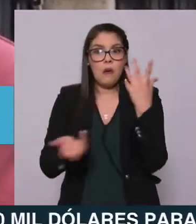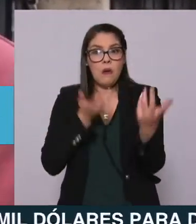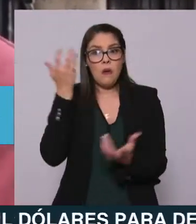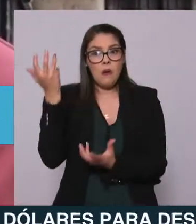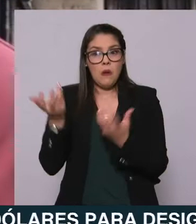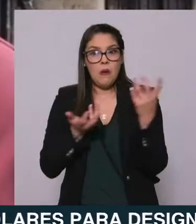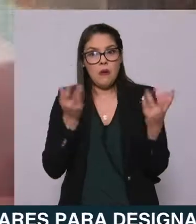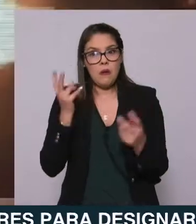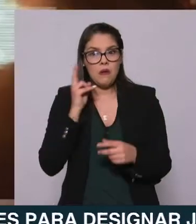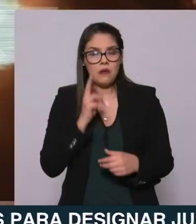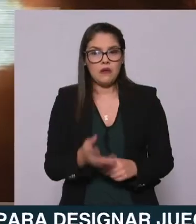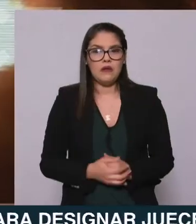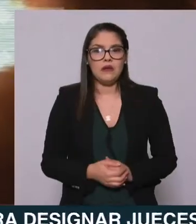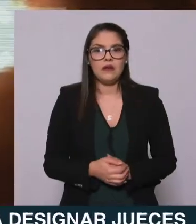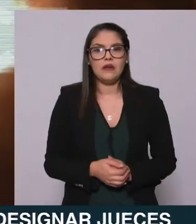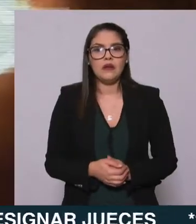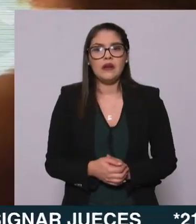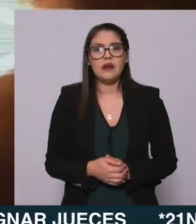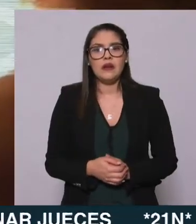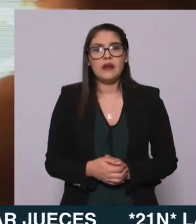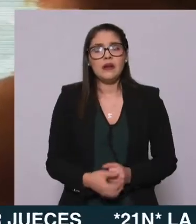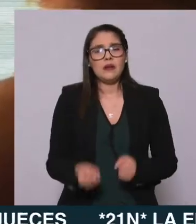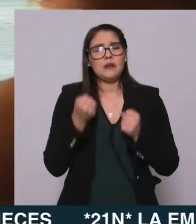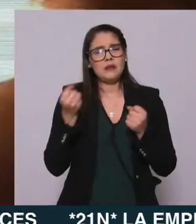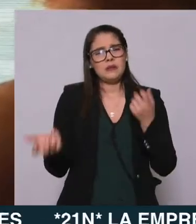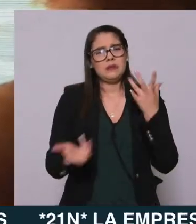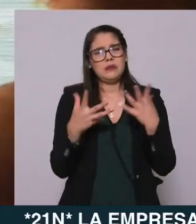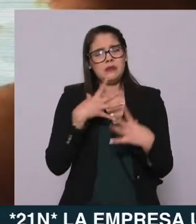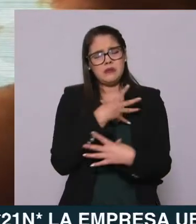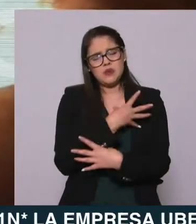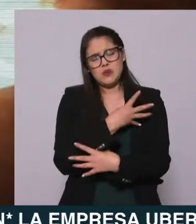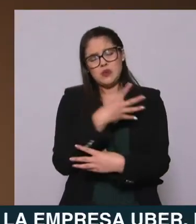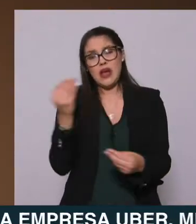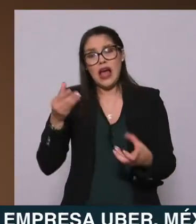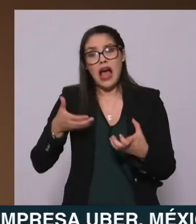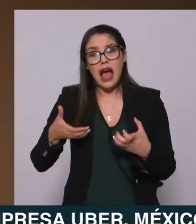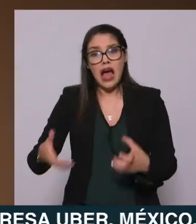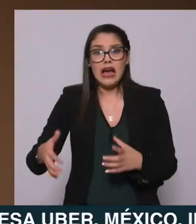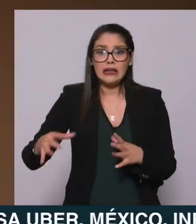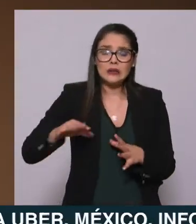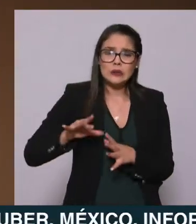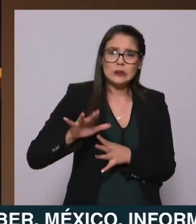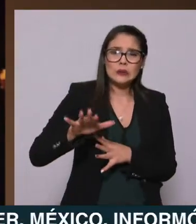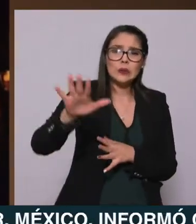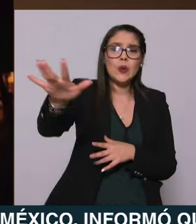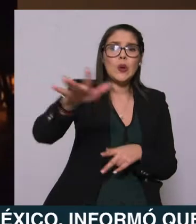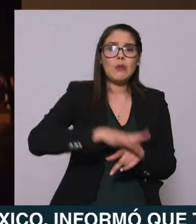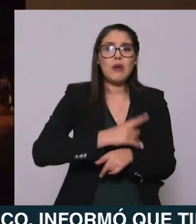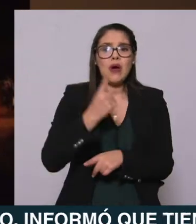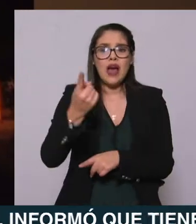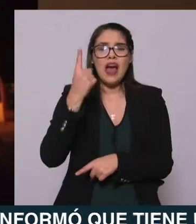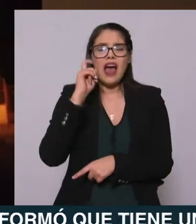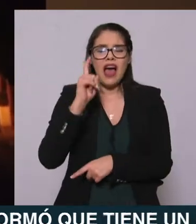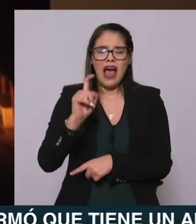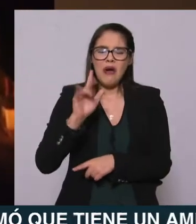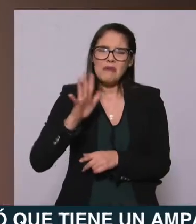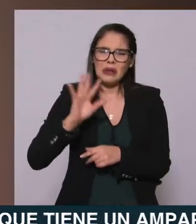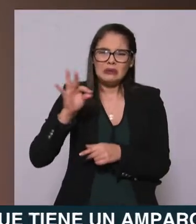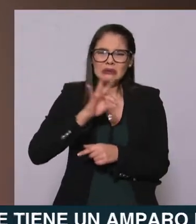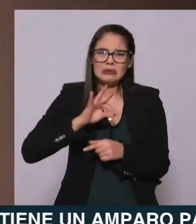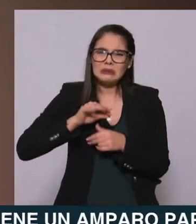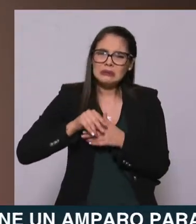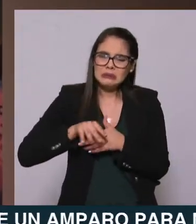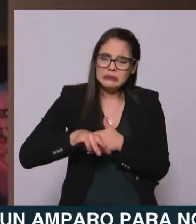rayos, destellos de luz. Las llamas se esparcieron rápidamente por la calle, debido a que un líquido flamable salió de la subestación